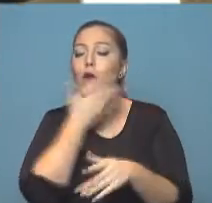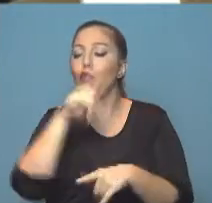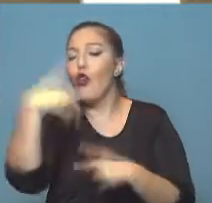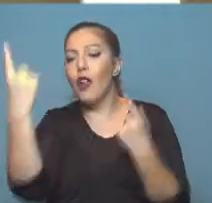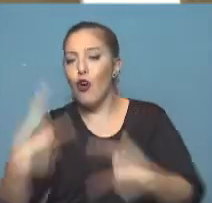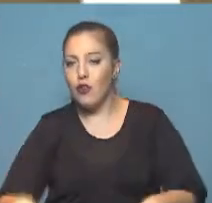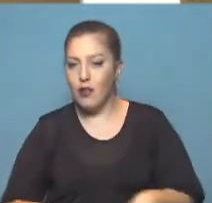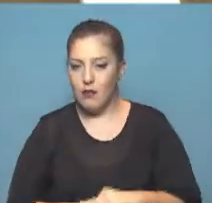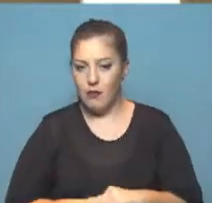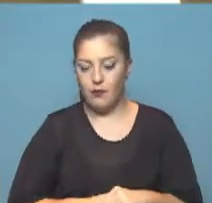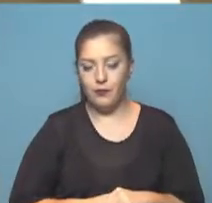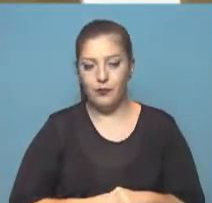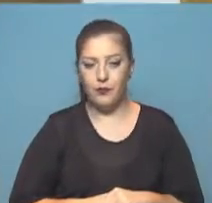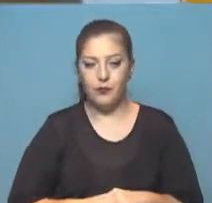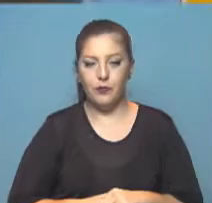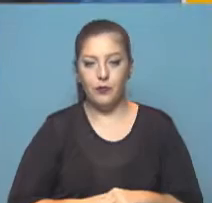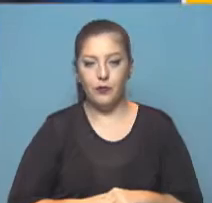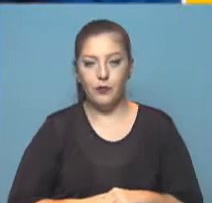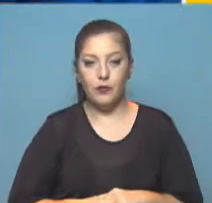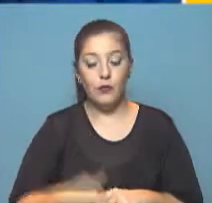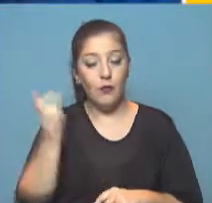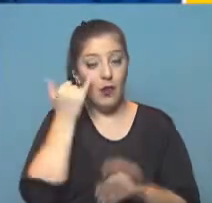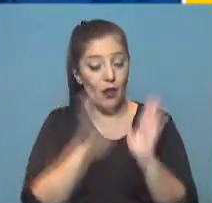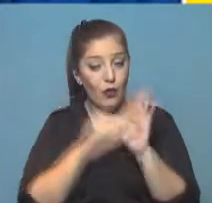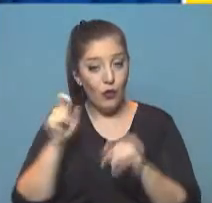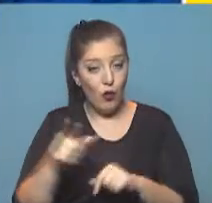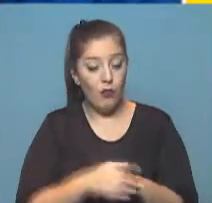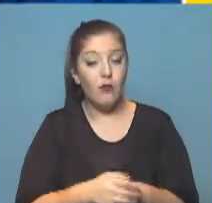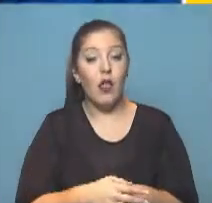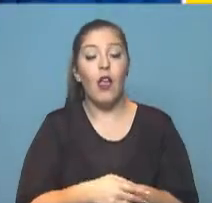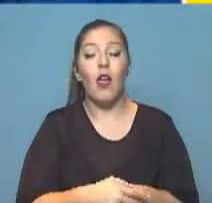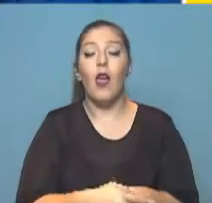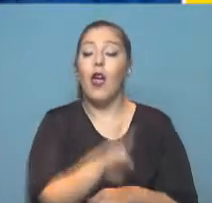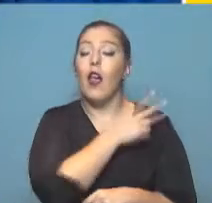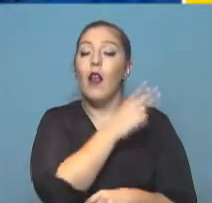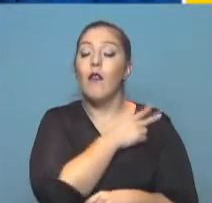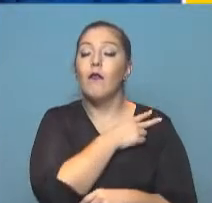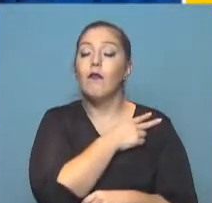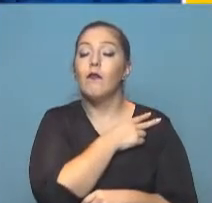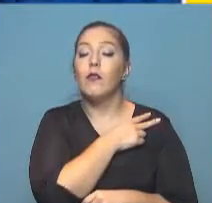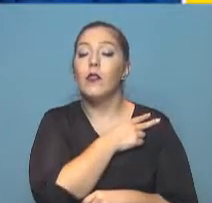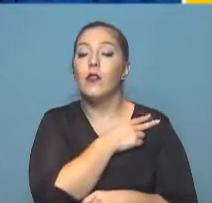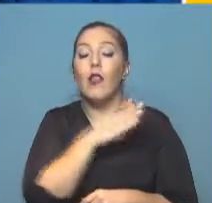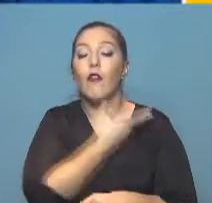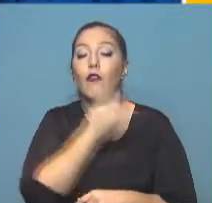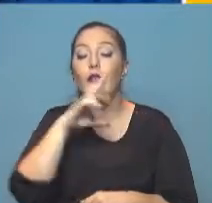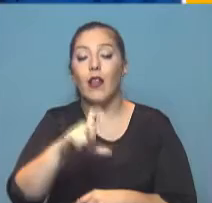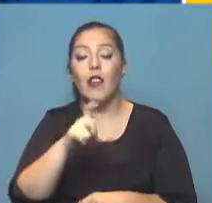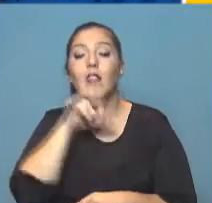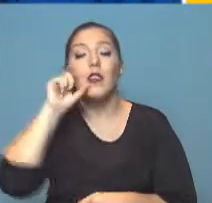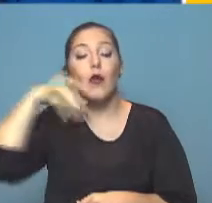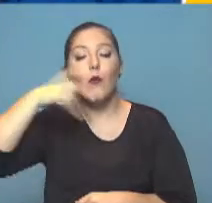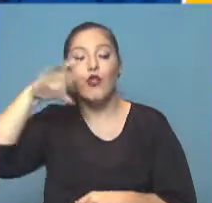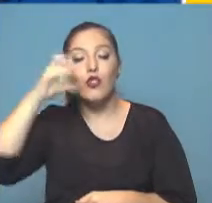cosas. Y a su turno, el liderazgo de la FARC, Timochenko, tiene los problemas de su propio frente, que le